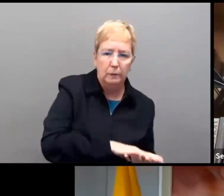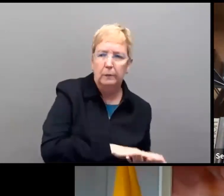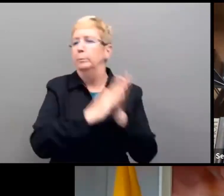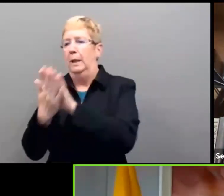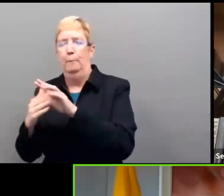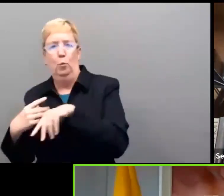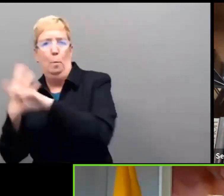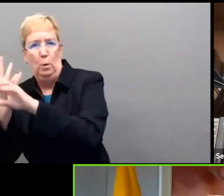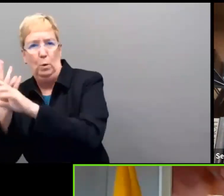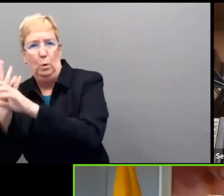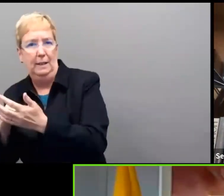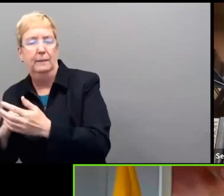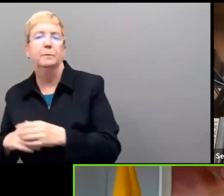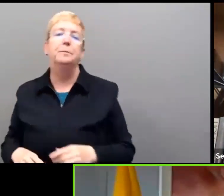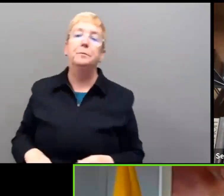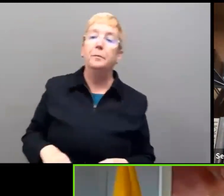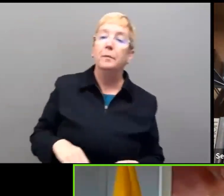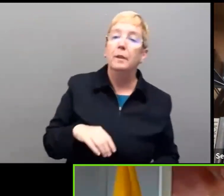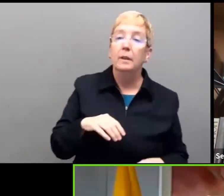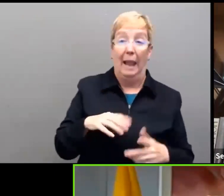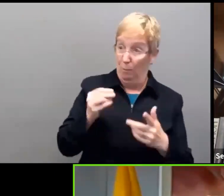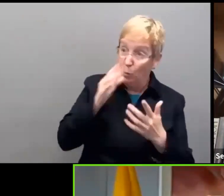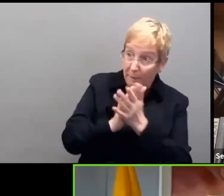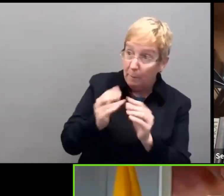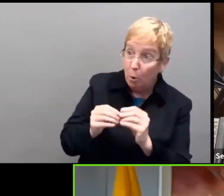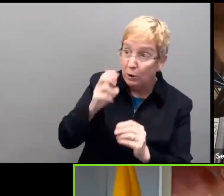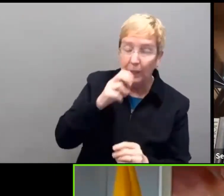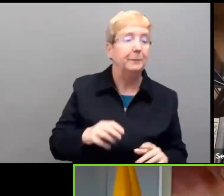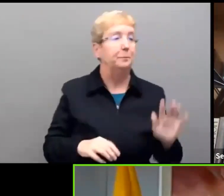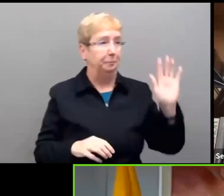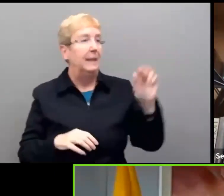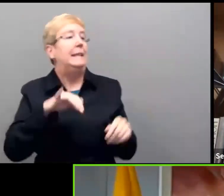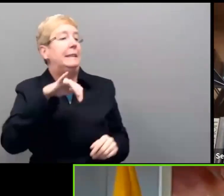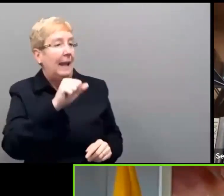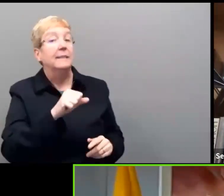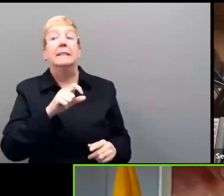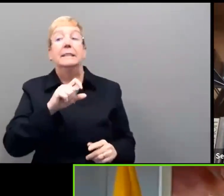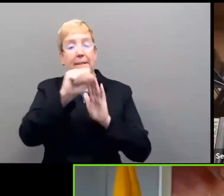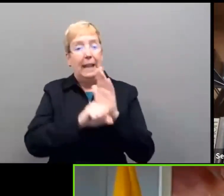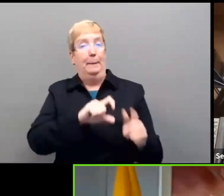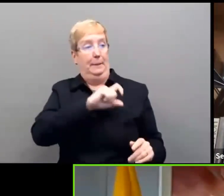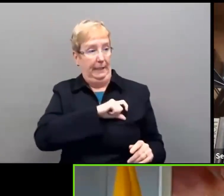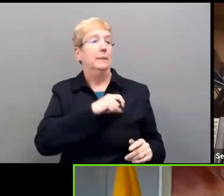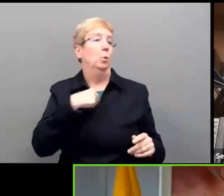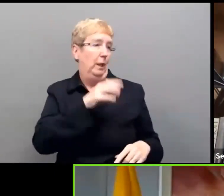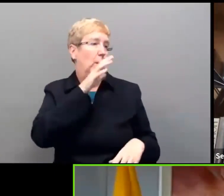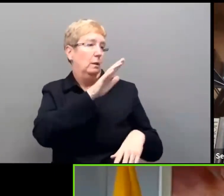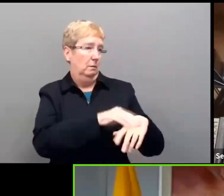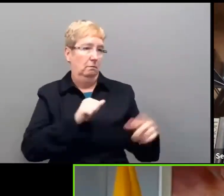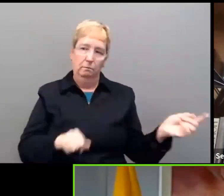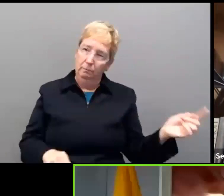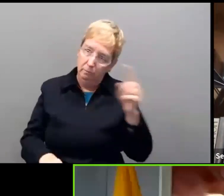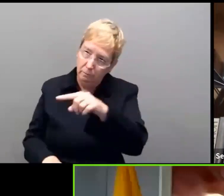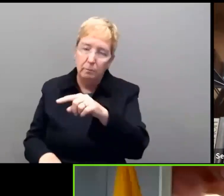también ciertamente alto entre las enfermeras. Gracias, gobernador y secretaria. Susan Montoya Bryan de